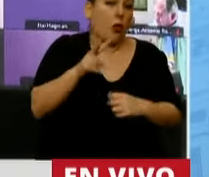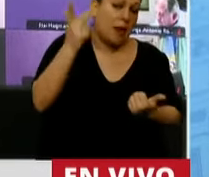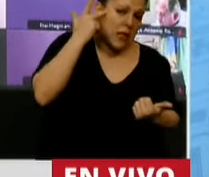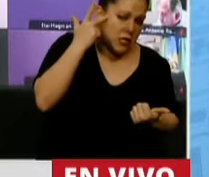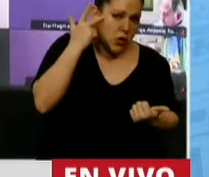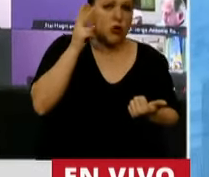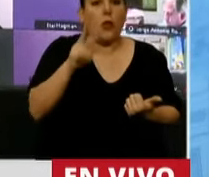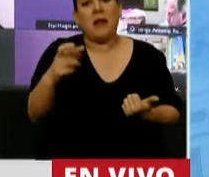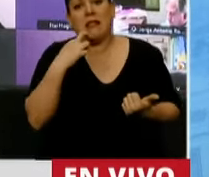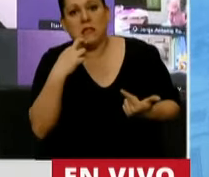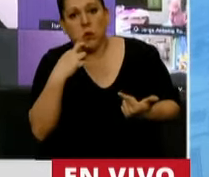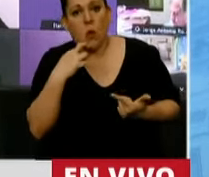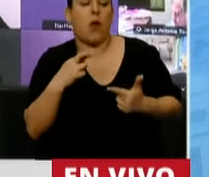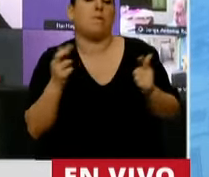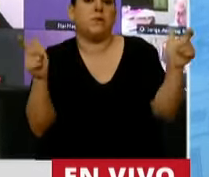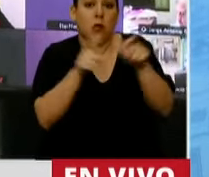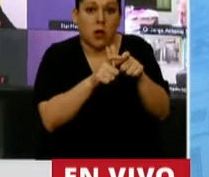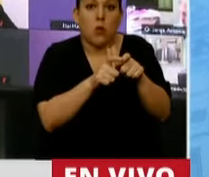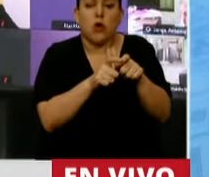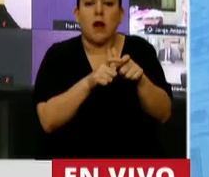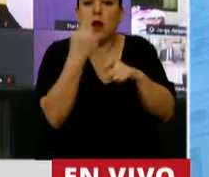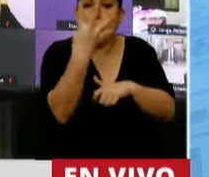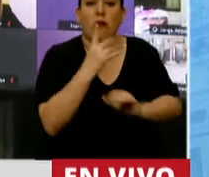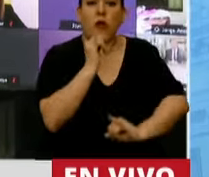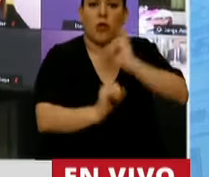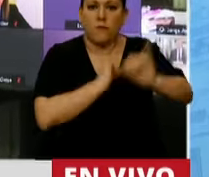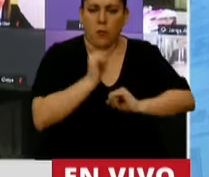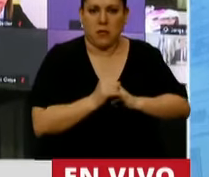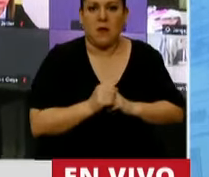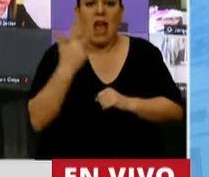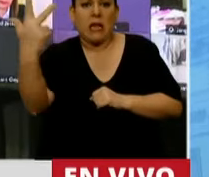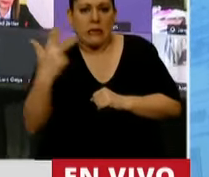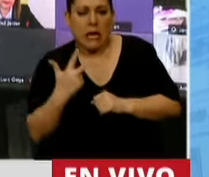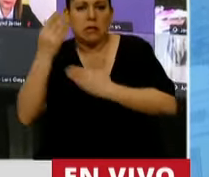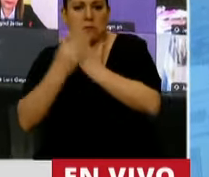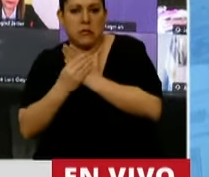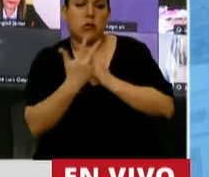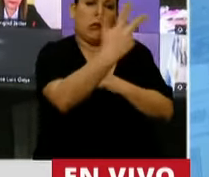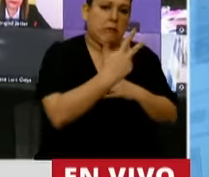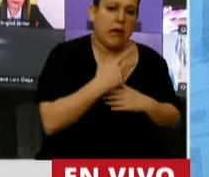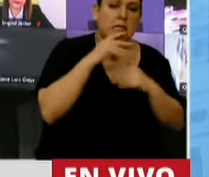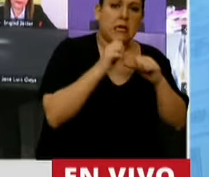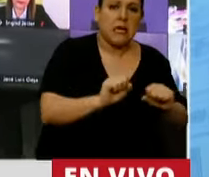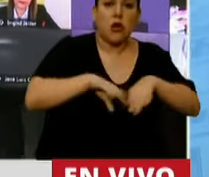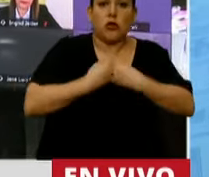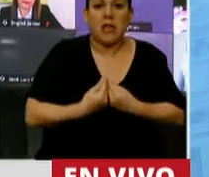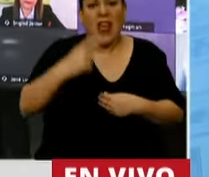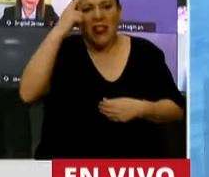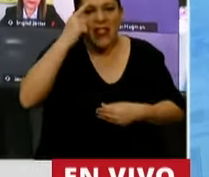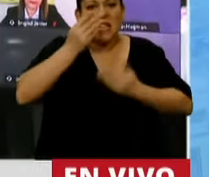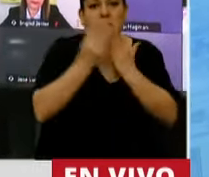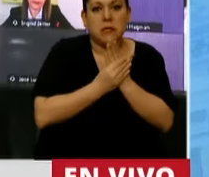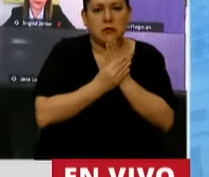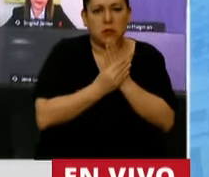2018-2019, el presupuesto. 4 reuniones informativas, 2 ministros, 3 secretarios, 10 ministros en total. El